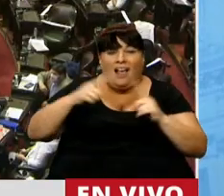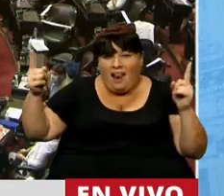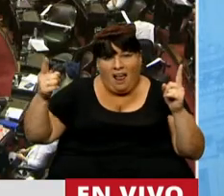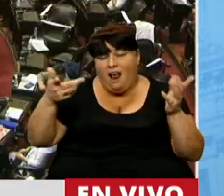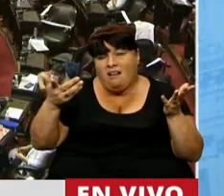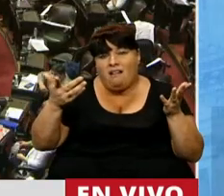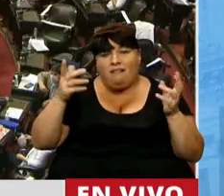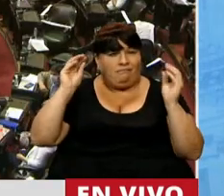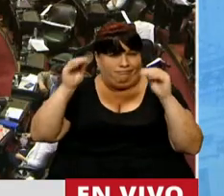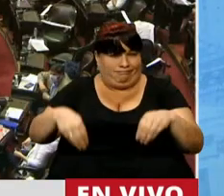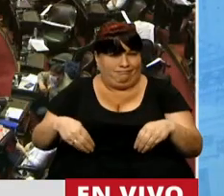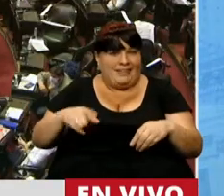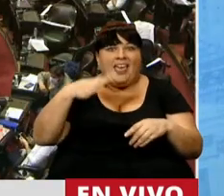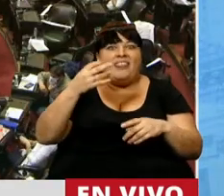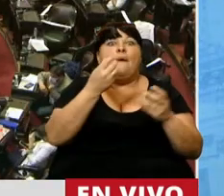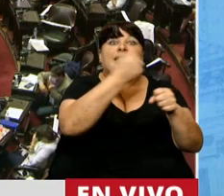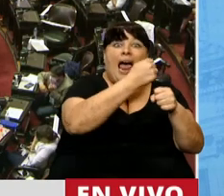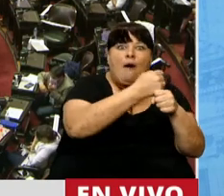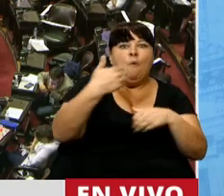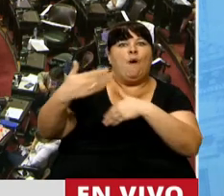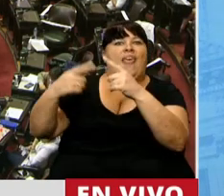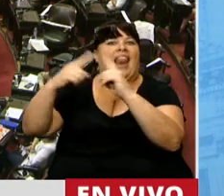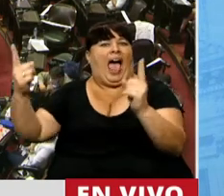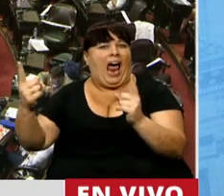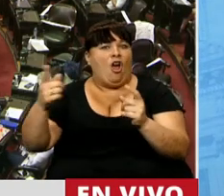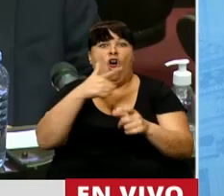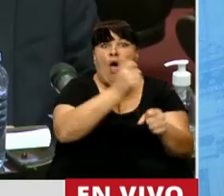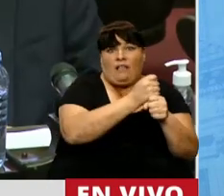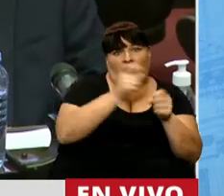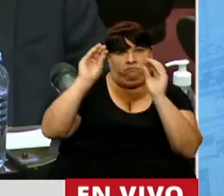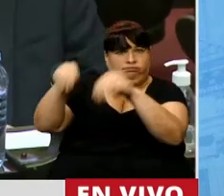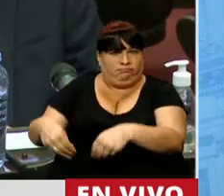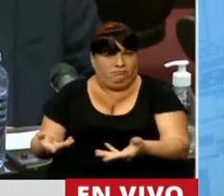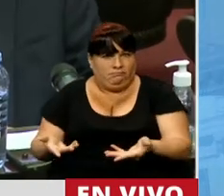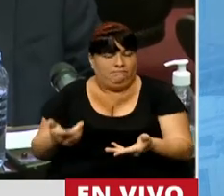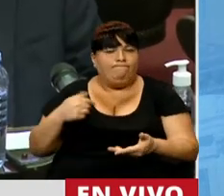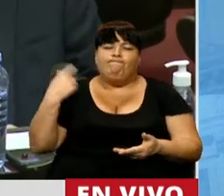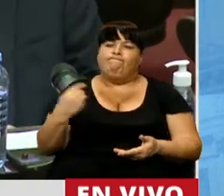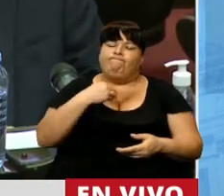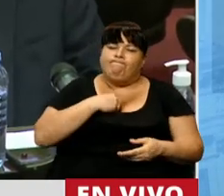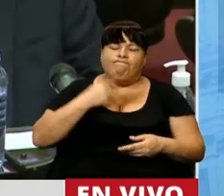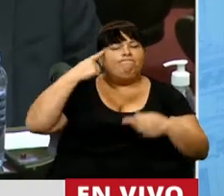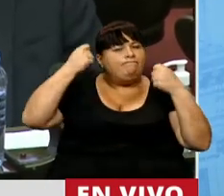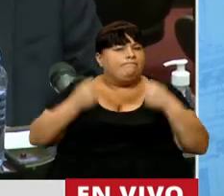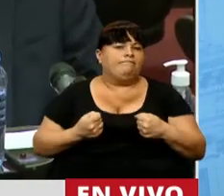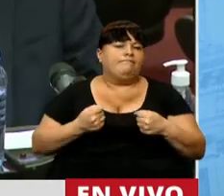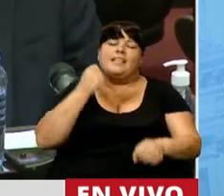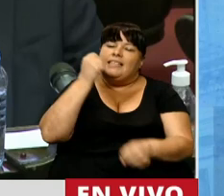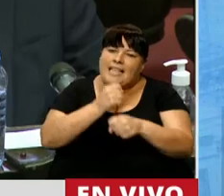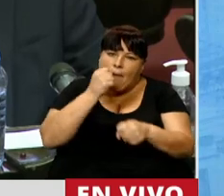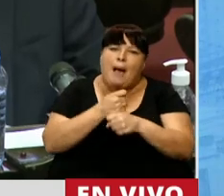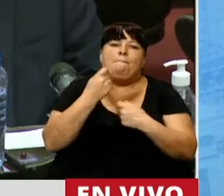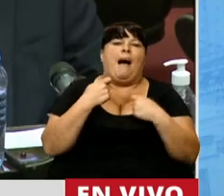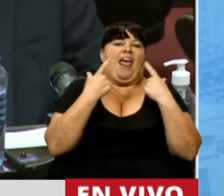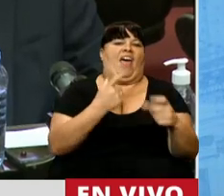sustentabilidad se cae si no se crea trabajo. Nuestra vocación y nuestra convicción es trabajar